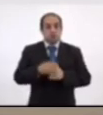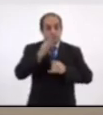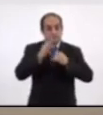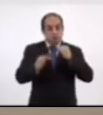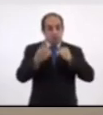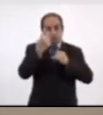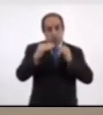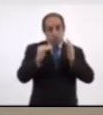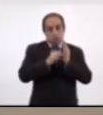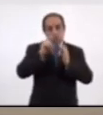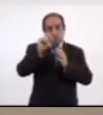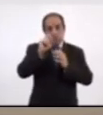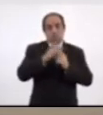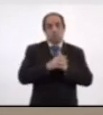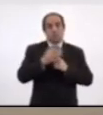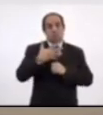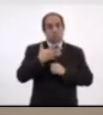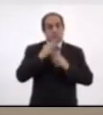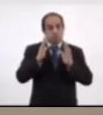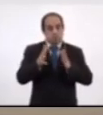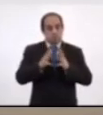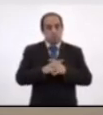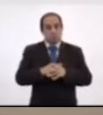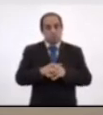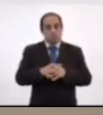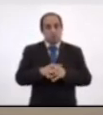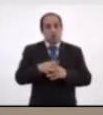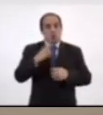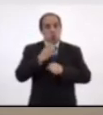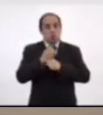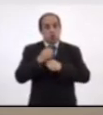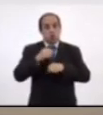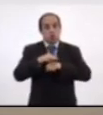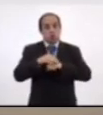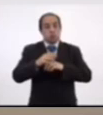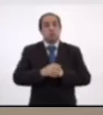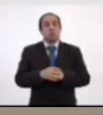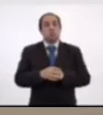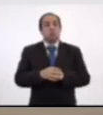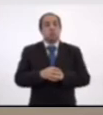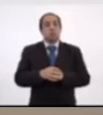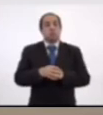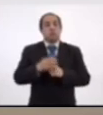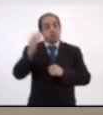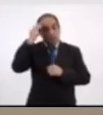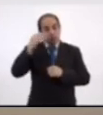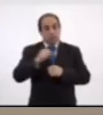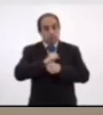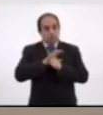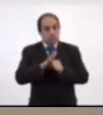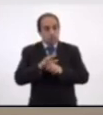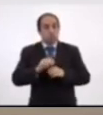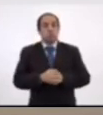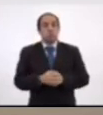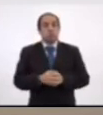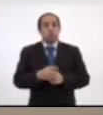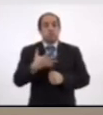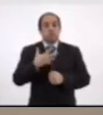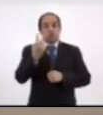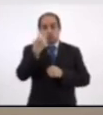del 2020, habíamos ya cuadruplicado el número de camas para atender COVID-19 en la Ciudad de México. Llegamos a